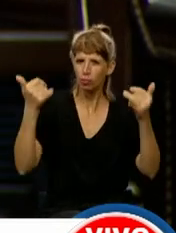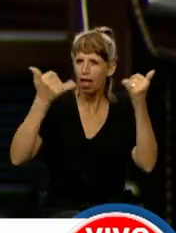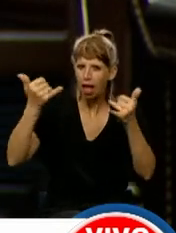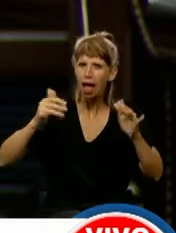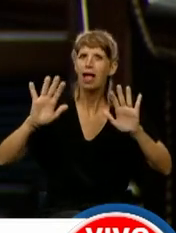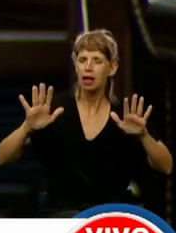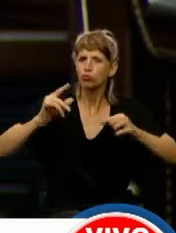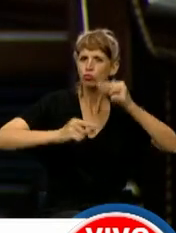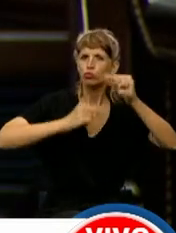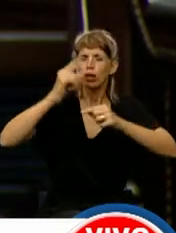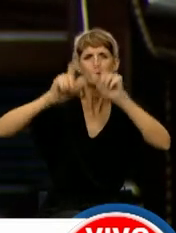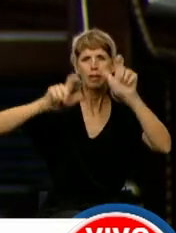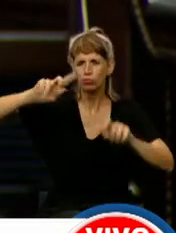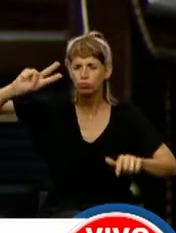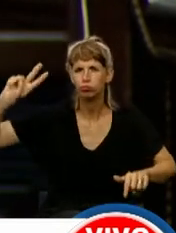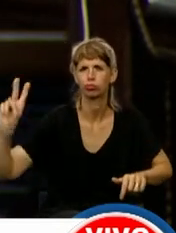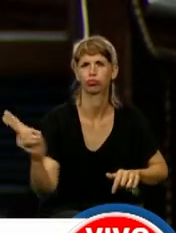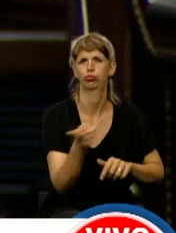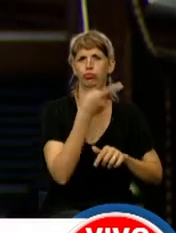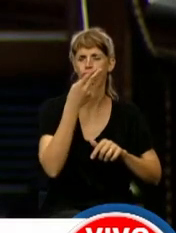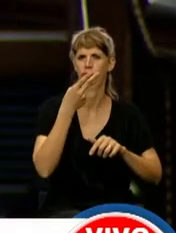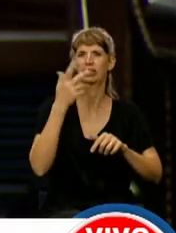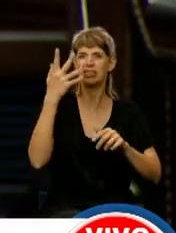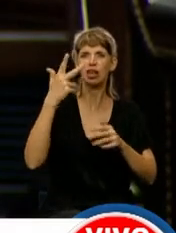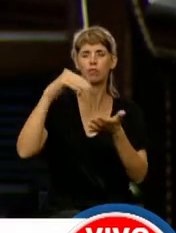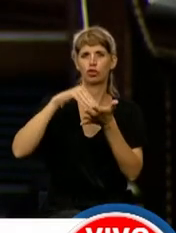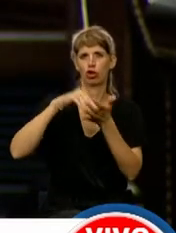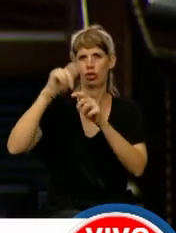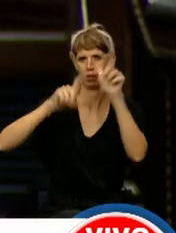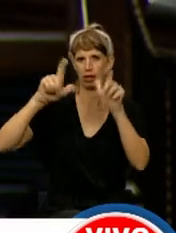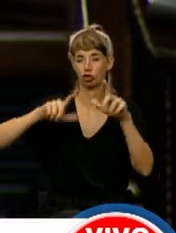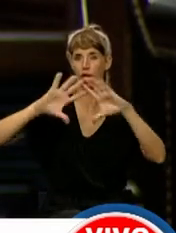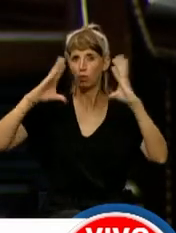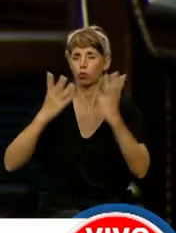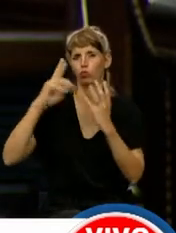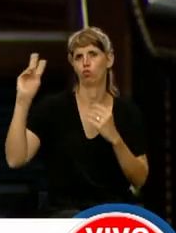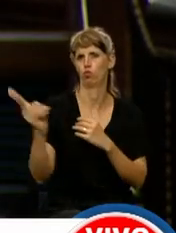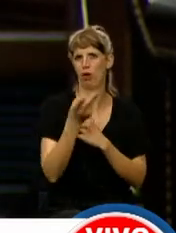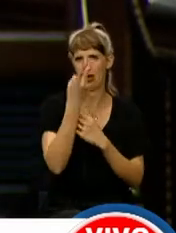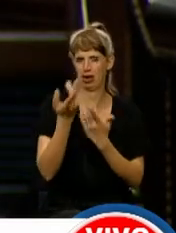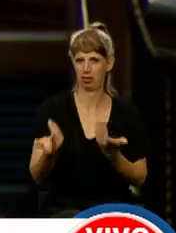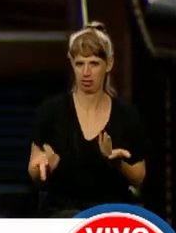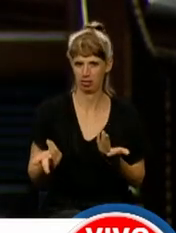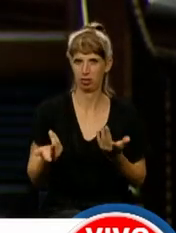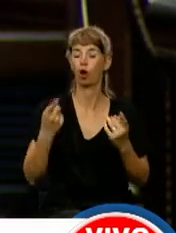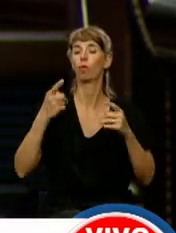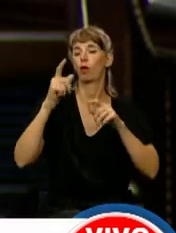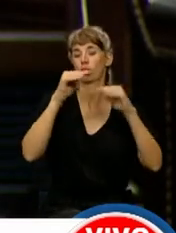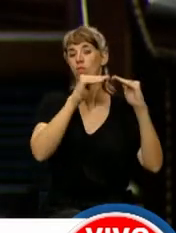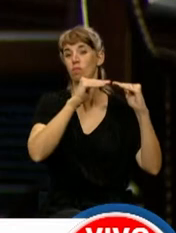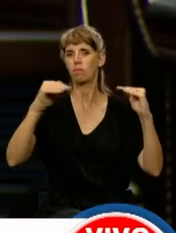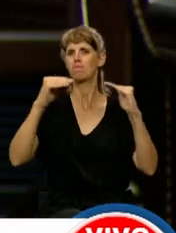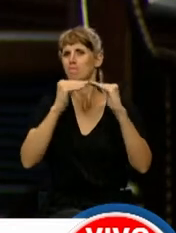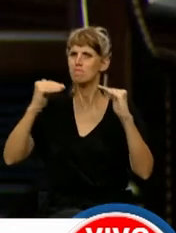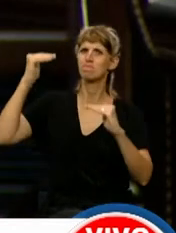en el mundo y que argentina tiene estos índices por encima de la media por eso cuando analizamos estos números que son fundamentalmente